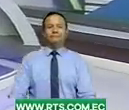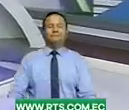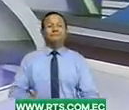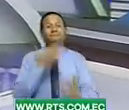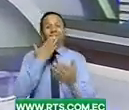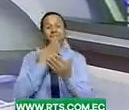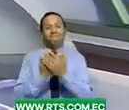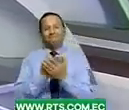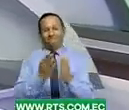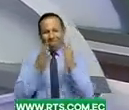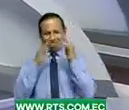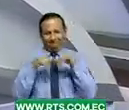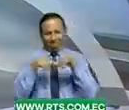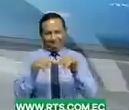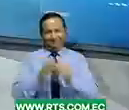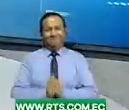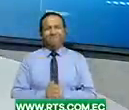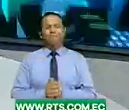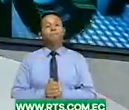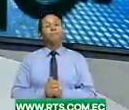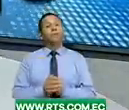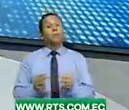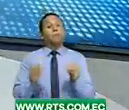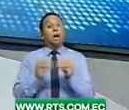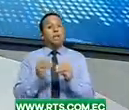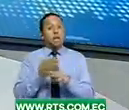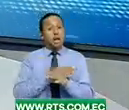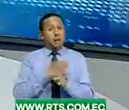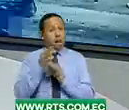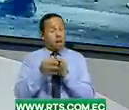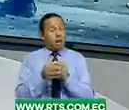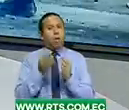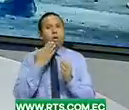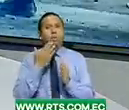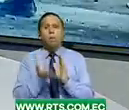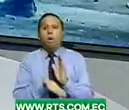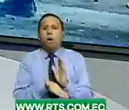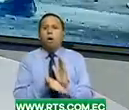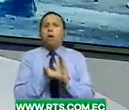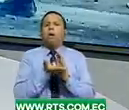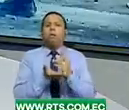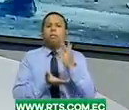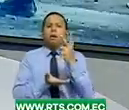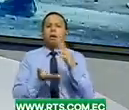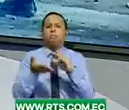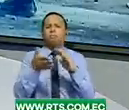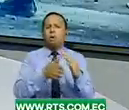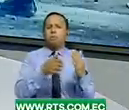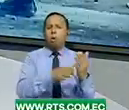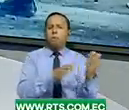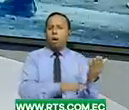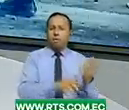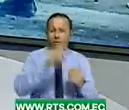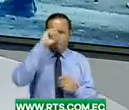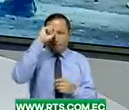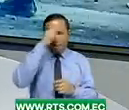Gracias por preferirnos. Vamos con lo anunciado. Ascienden a 3 de las víctimas mortales del atentado que sufrió el alcalde